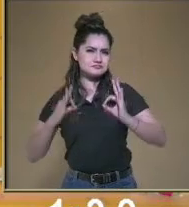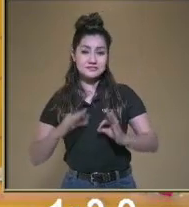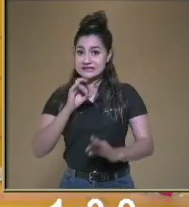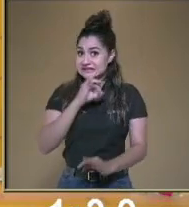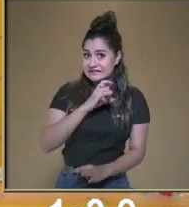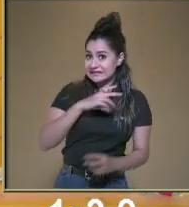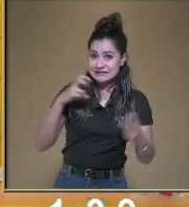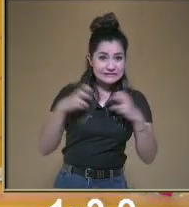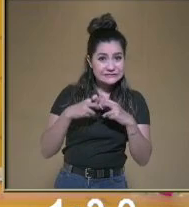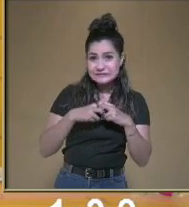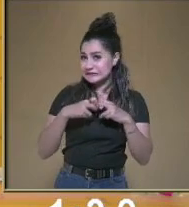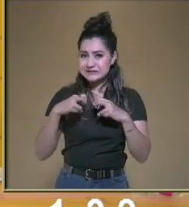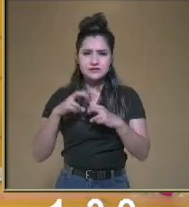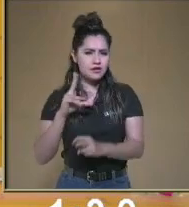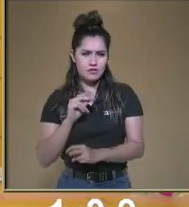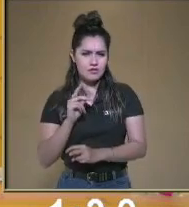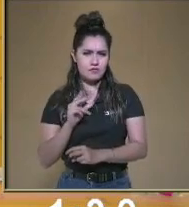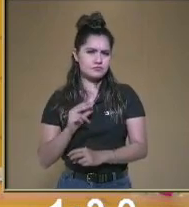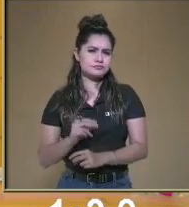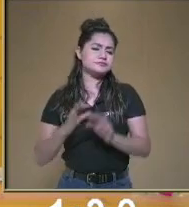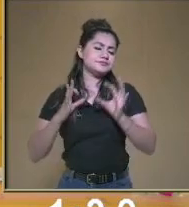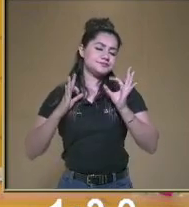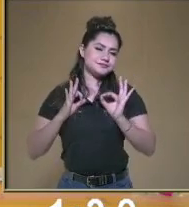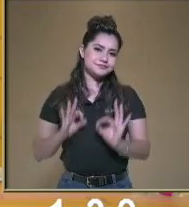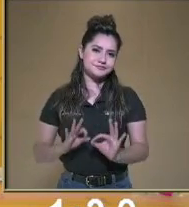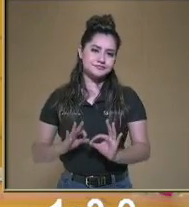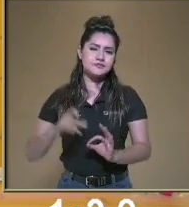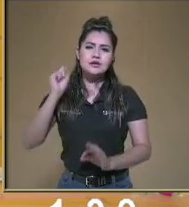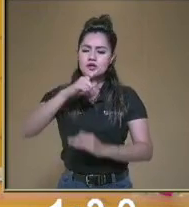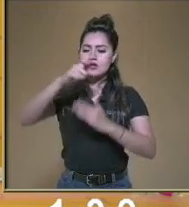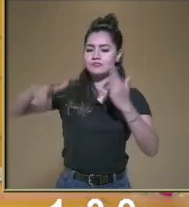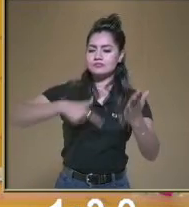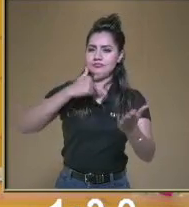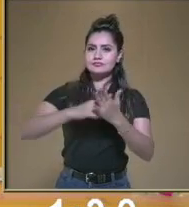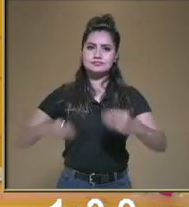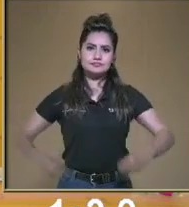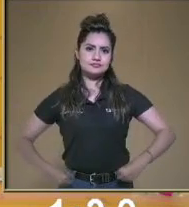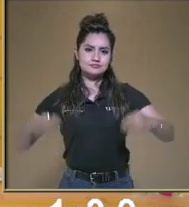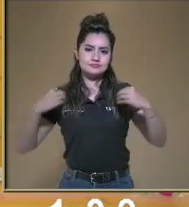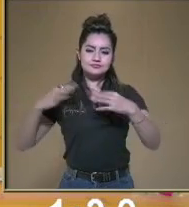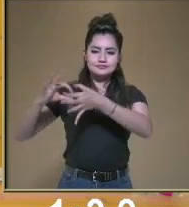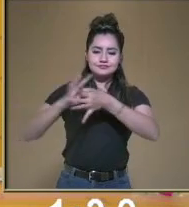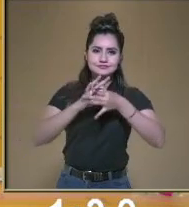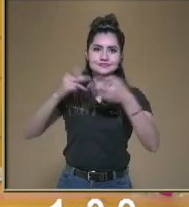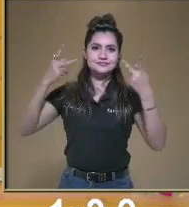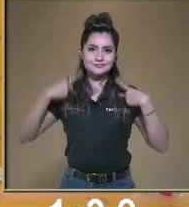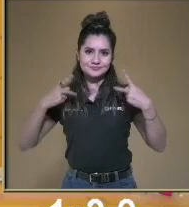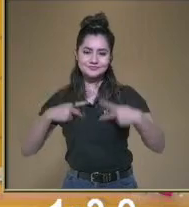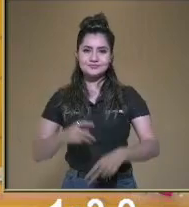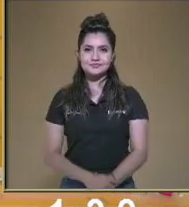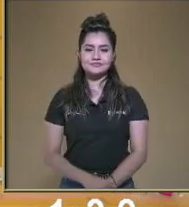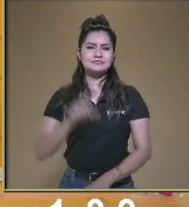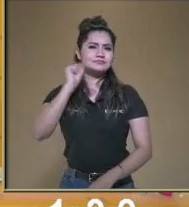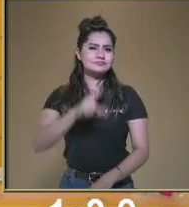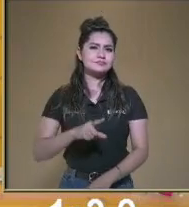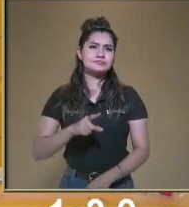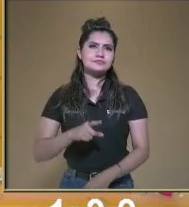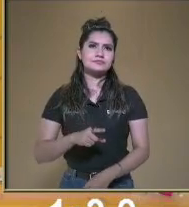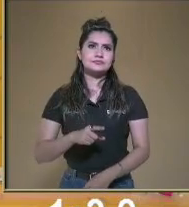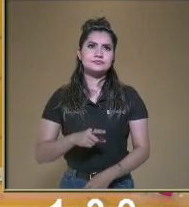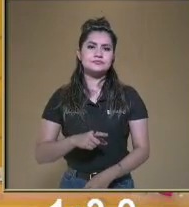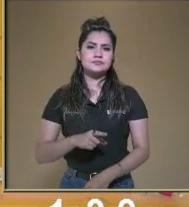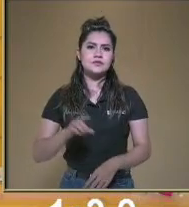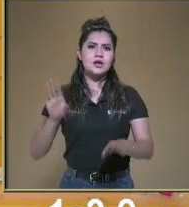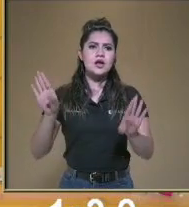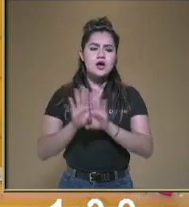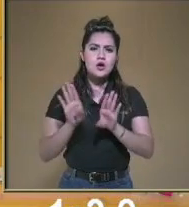no sienta dolor cuando está con nosotros o en el lugar donde estamos viviendo junto con él, ¿verdad? Que exprese sus